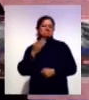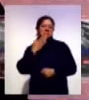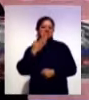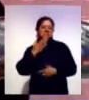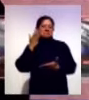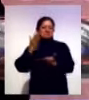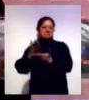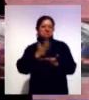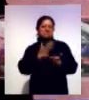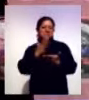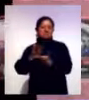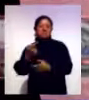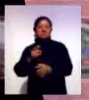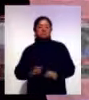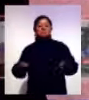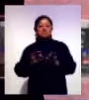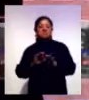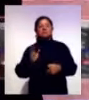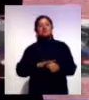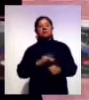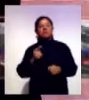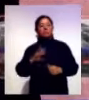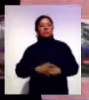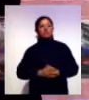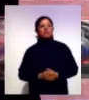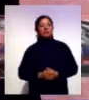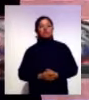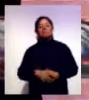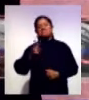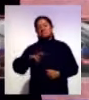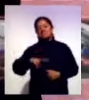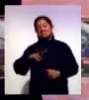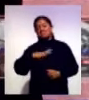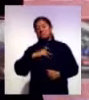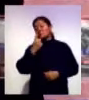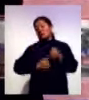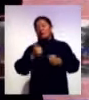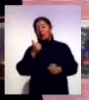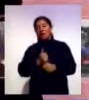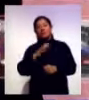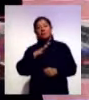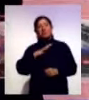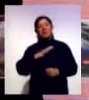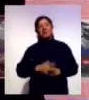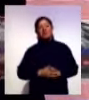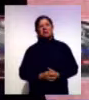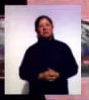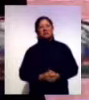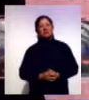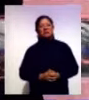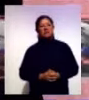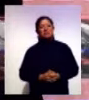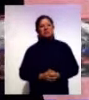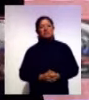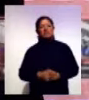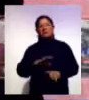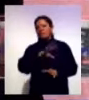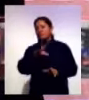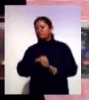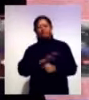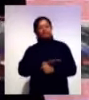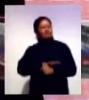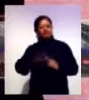bien es muy importante decirlo porque realmente, digo, hace un año tuvimos los días totalmente llenos en